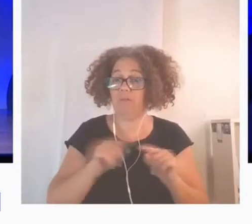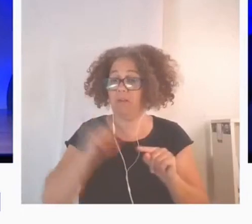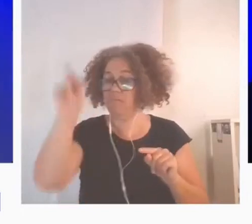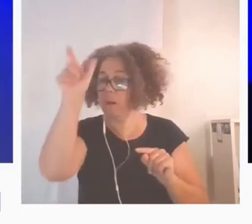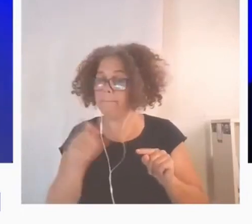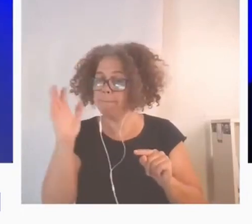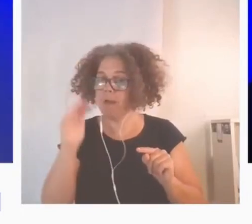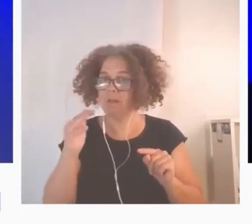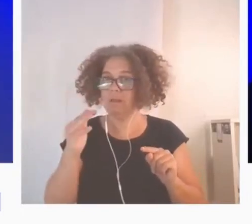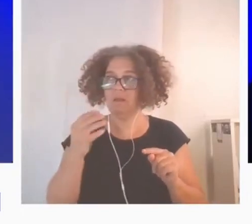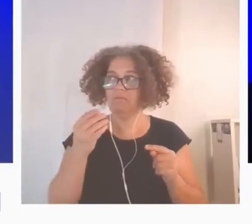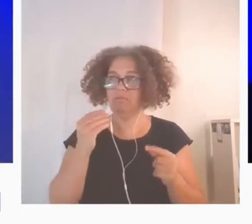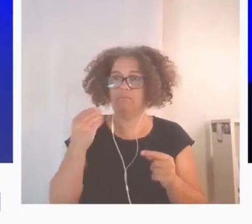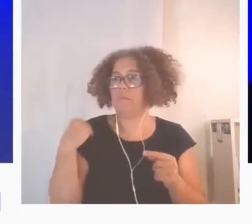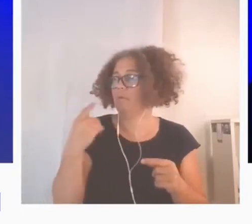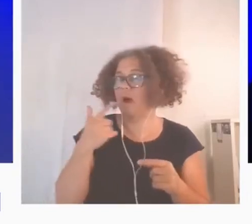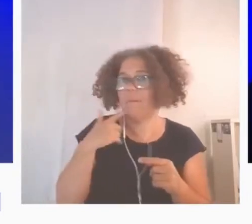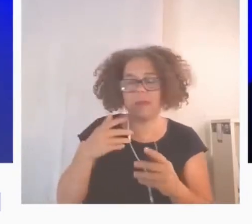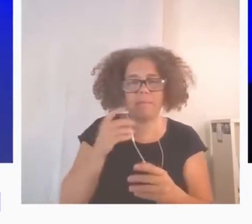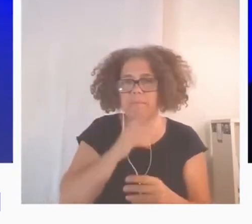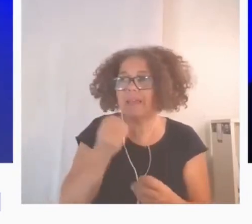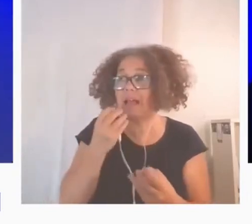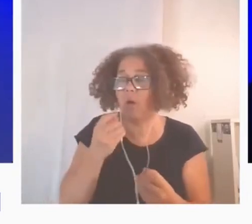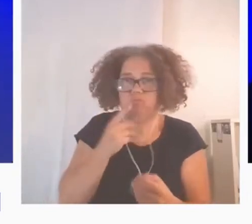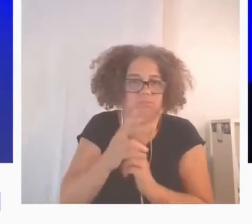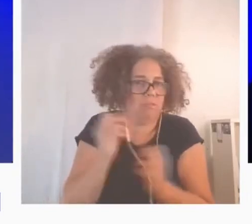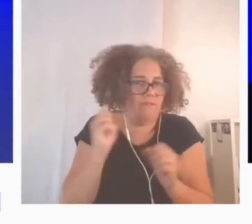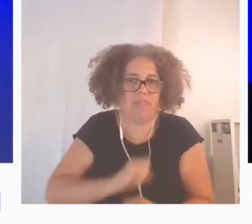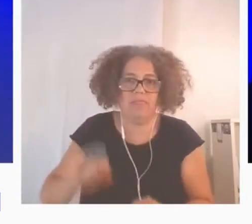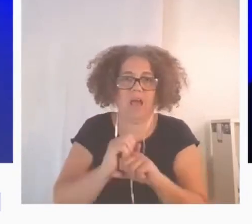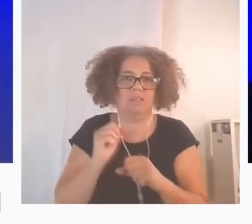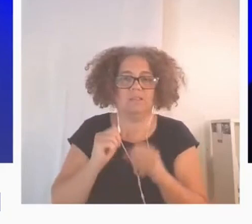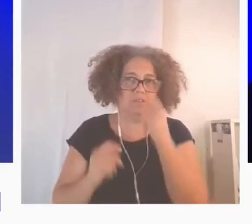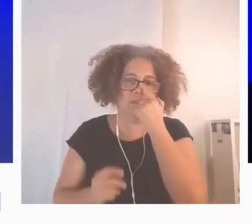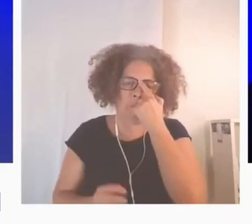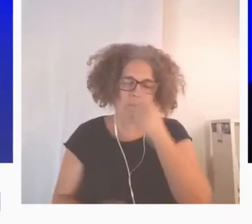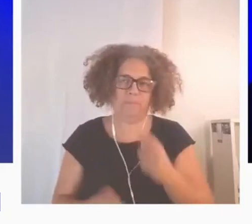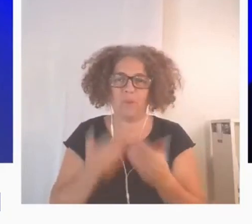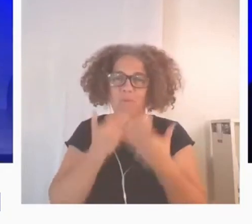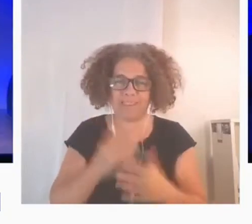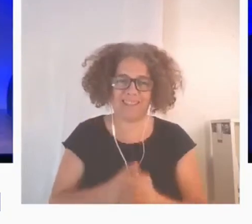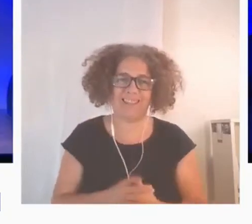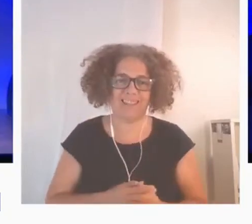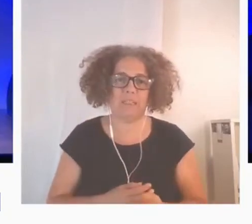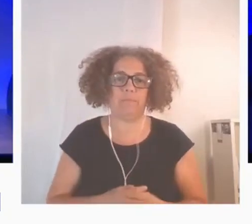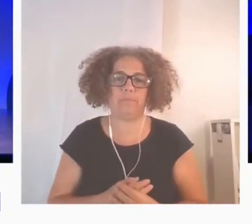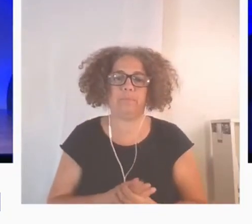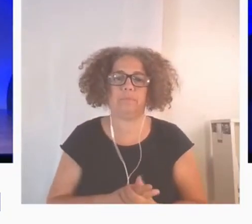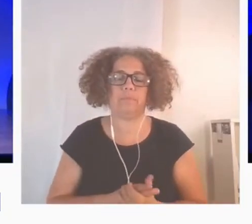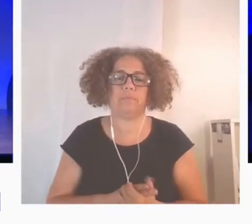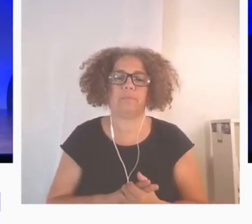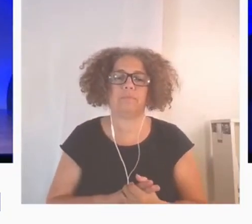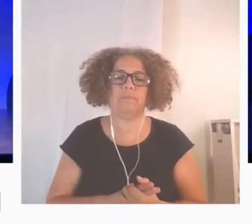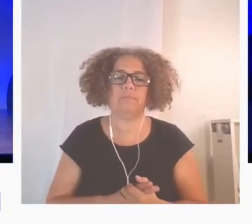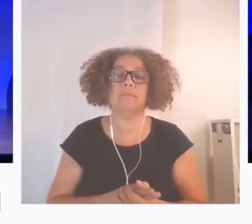fue? A mí, genial. Entonces, les recomiendo, les paso email y que se desarrollen. Muchas gracias. Bueno, vamos a ir ya terminando. Creo que sí, estamos